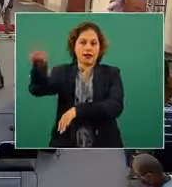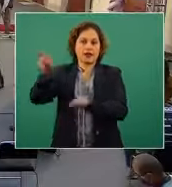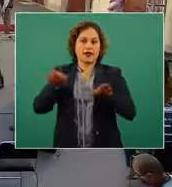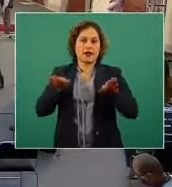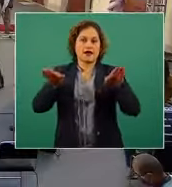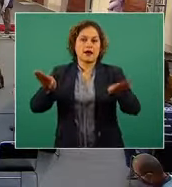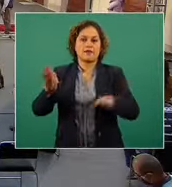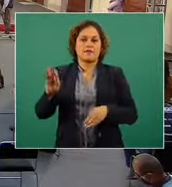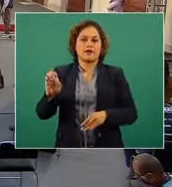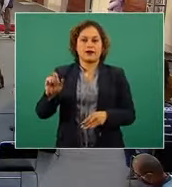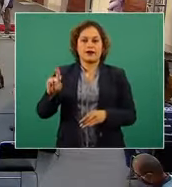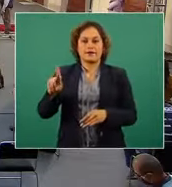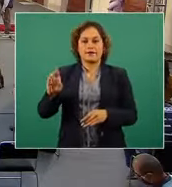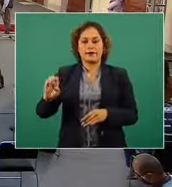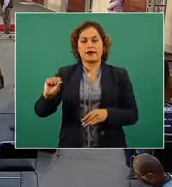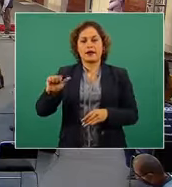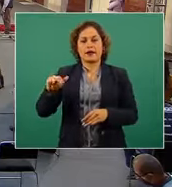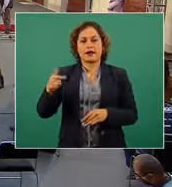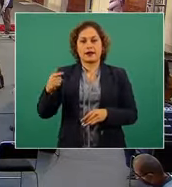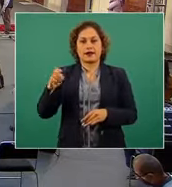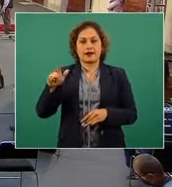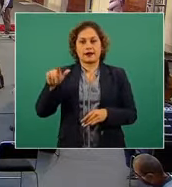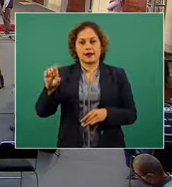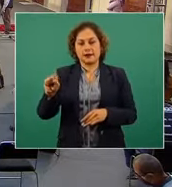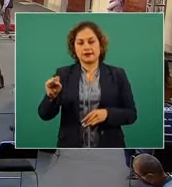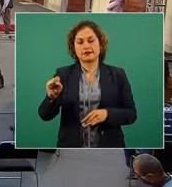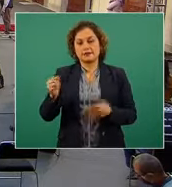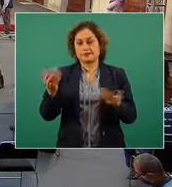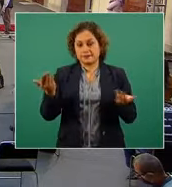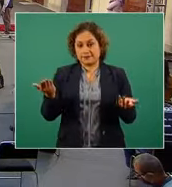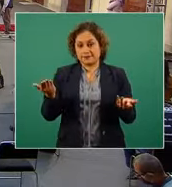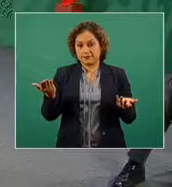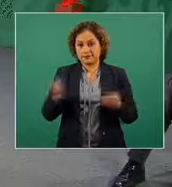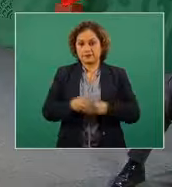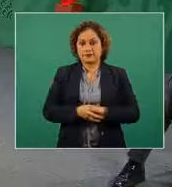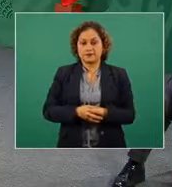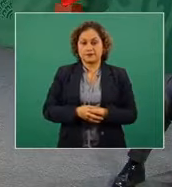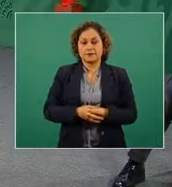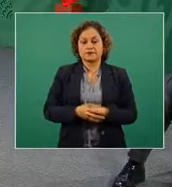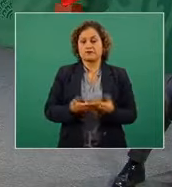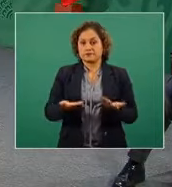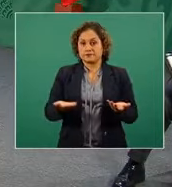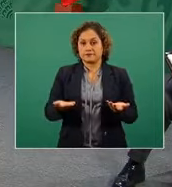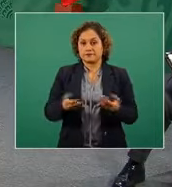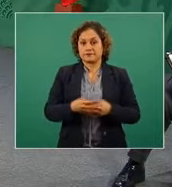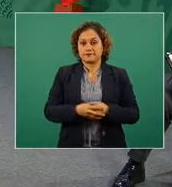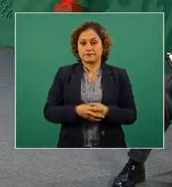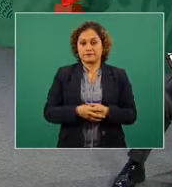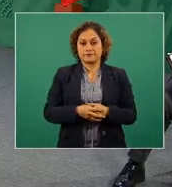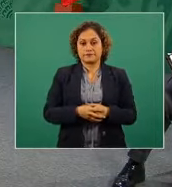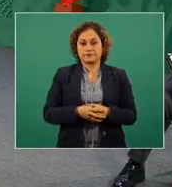Ángeles. Entonces, nos vemos más tarde y la compañera